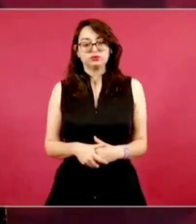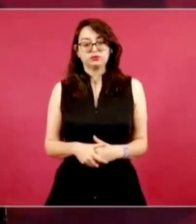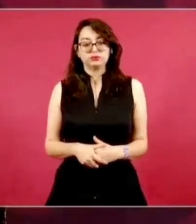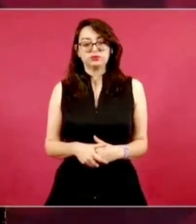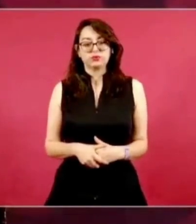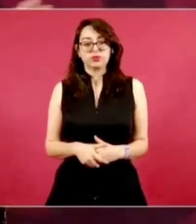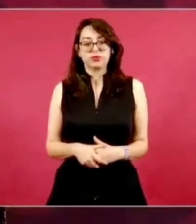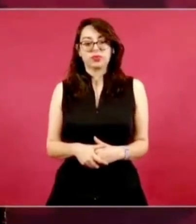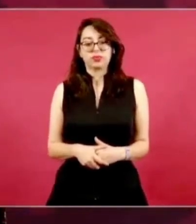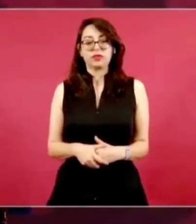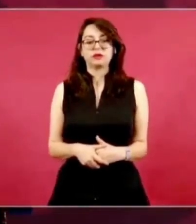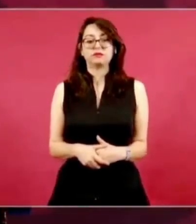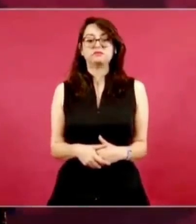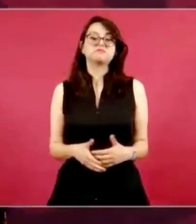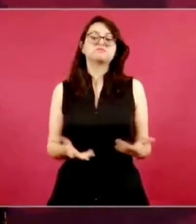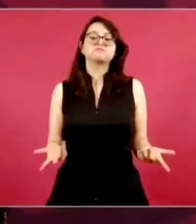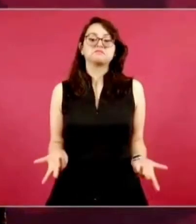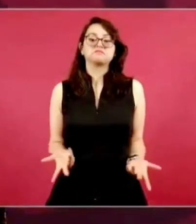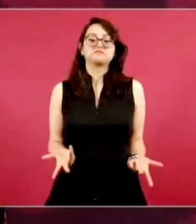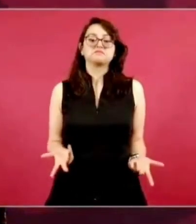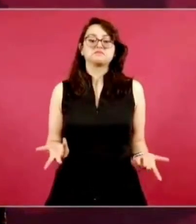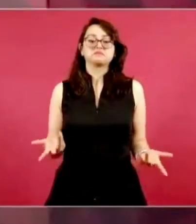que se ha querido ocultar.